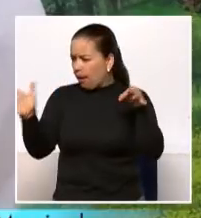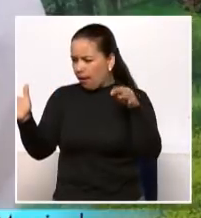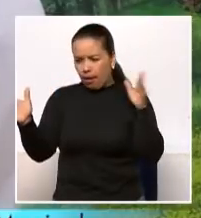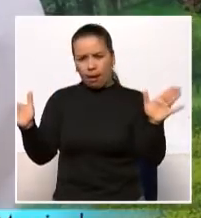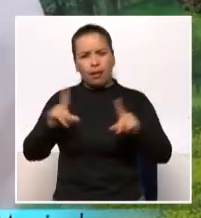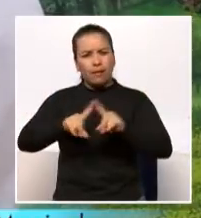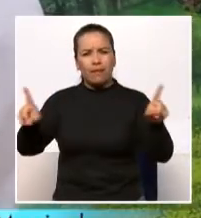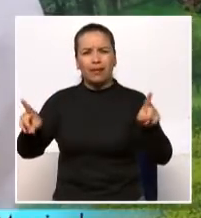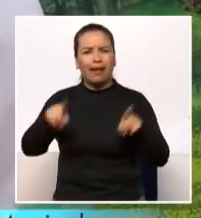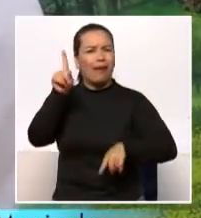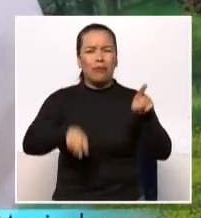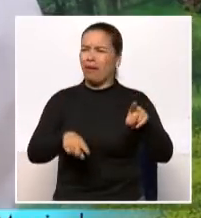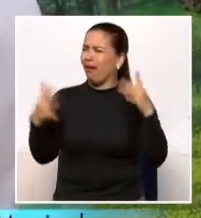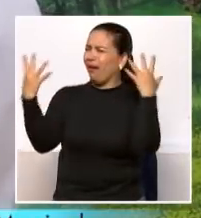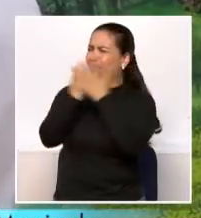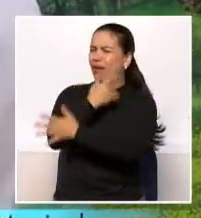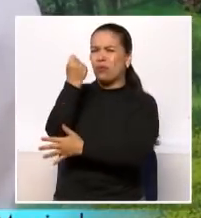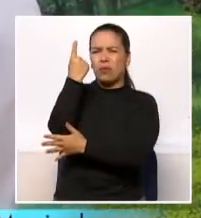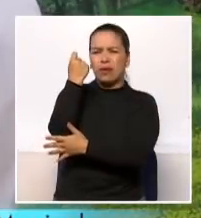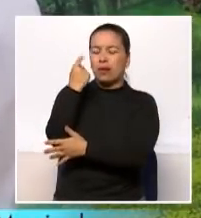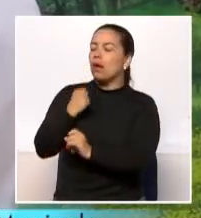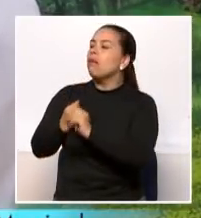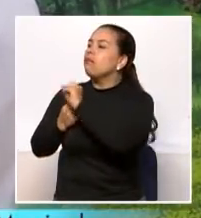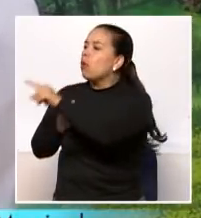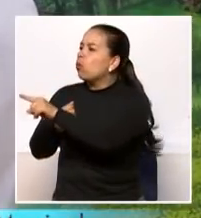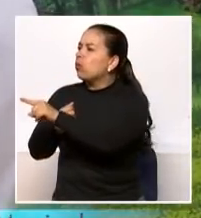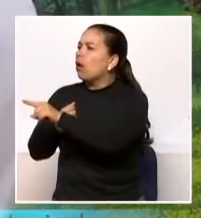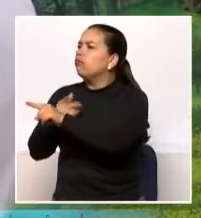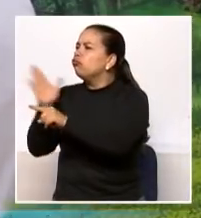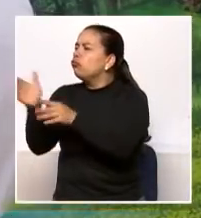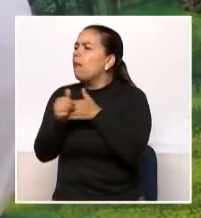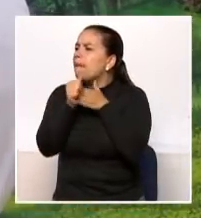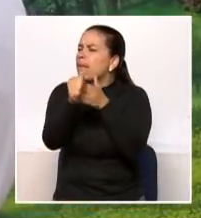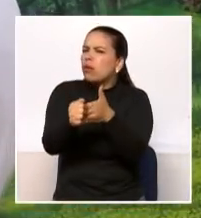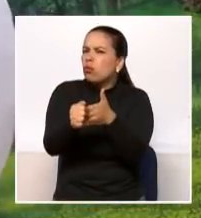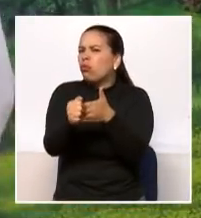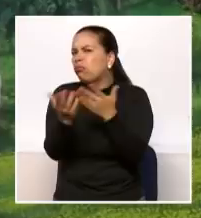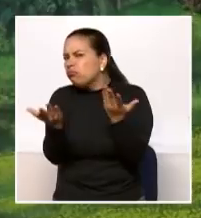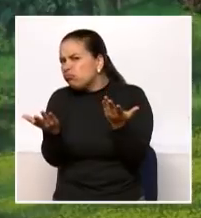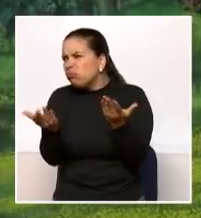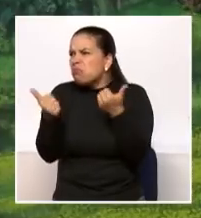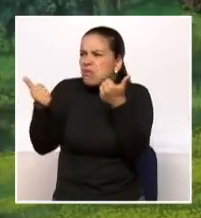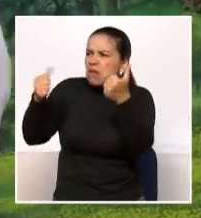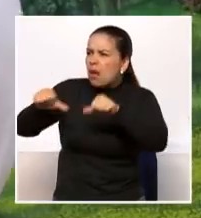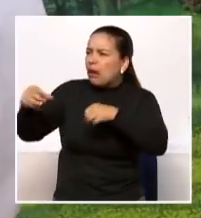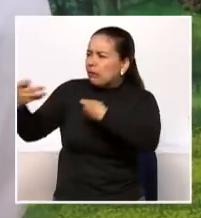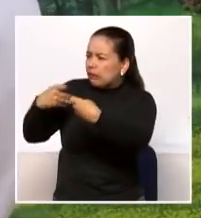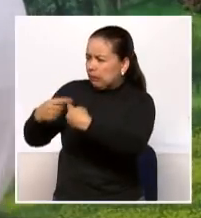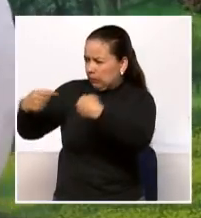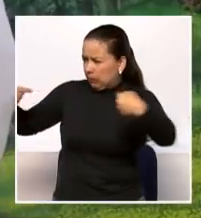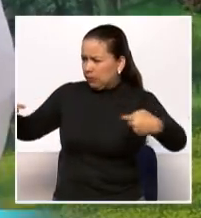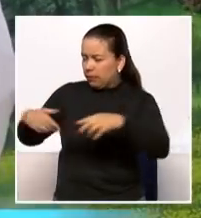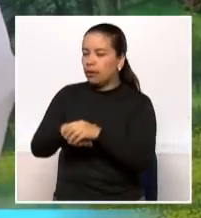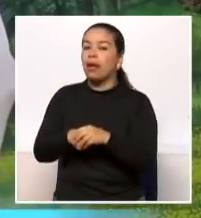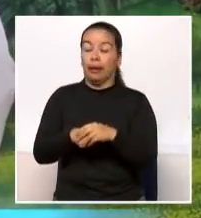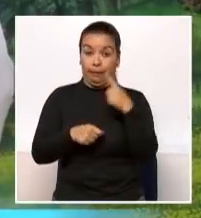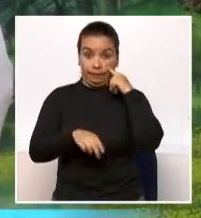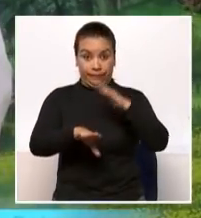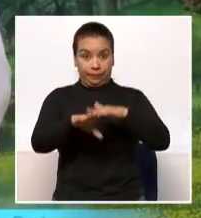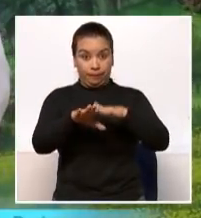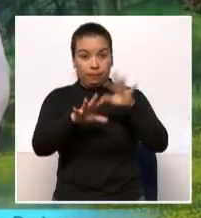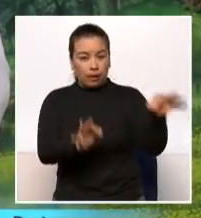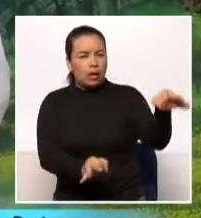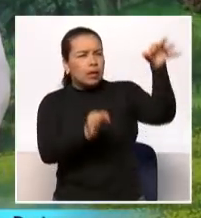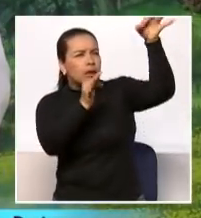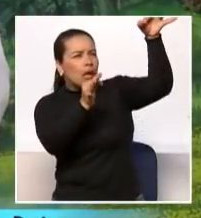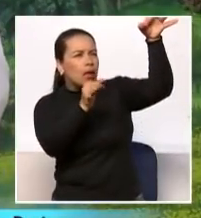¿Y cada cuánto una persona puede hacerse este método diagnóstico? Bueno, hay que entender que la radiografía y la